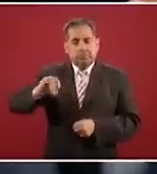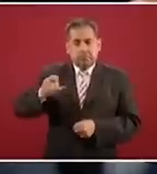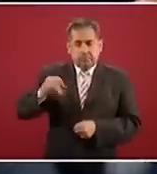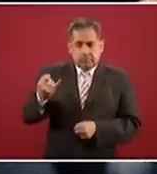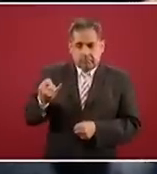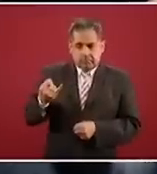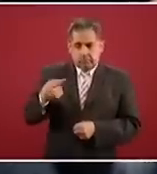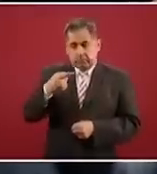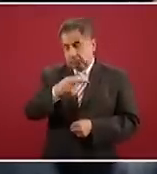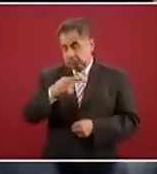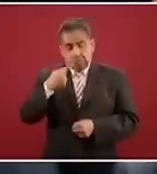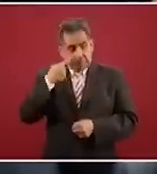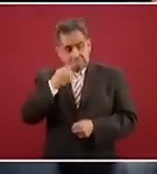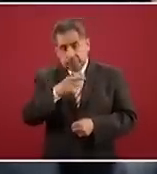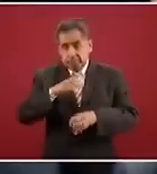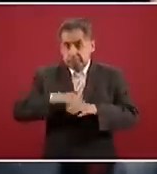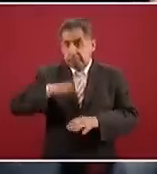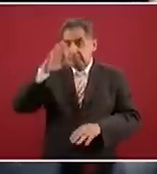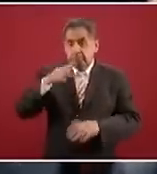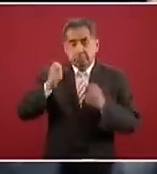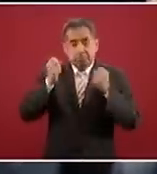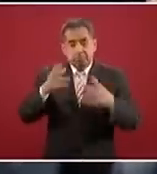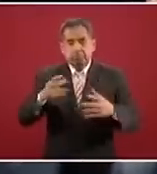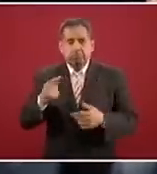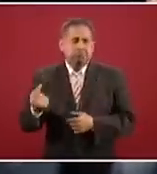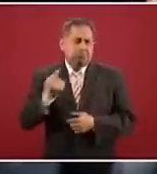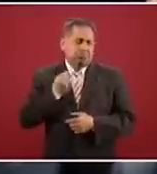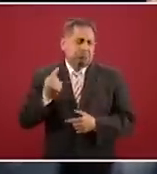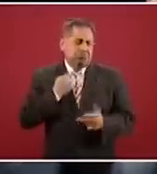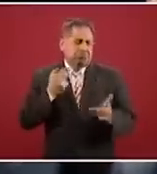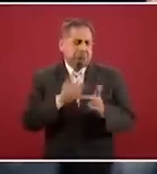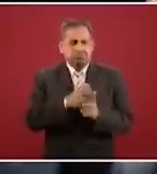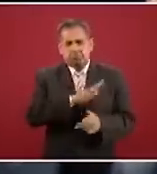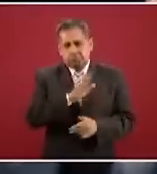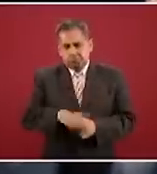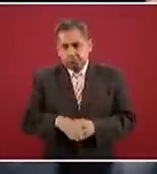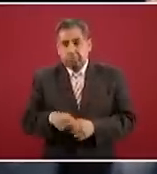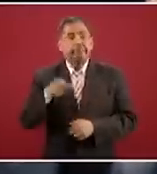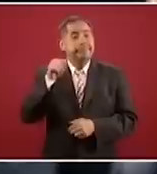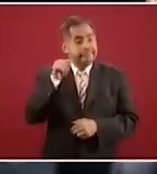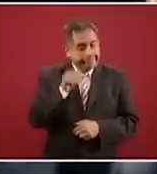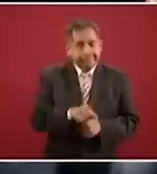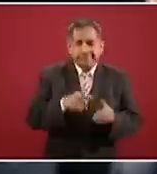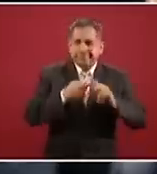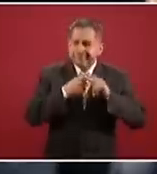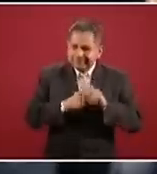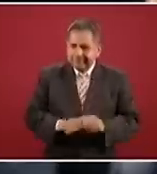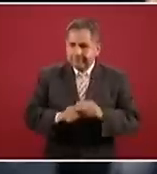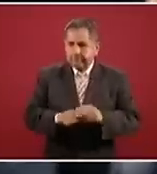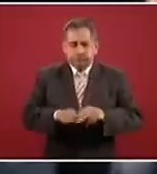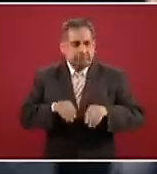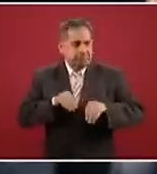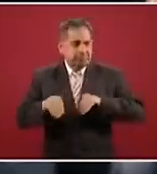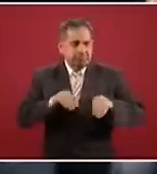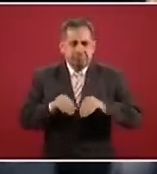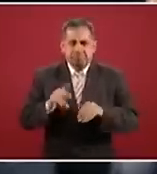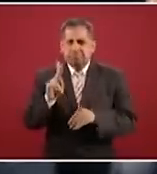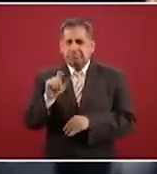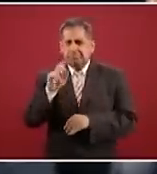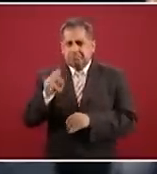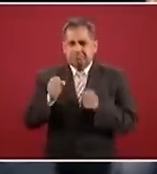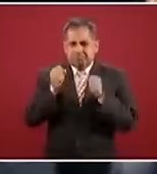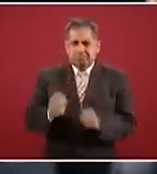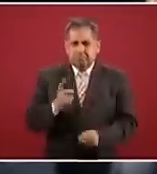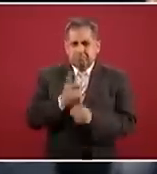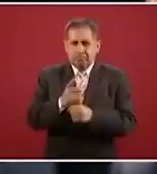que es el que tiene mayor número de homicidios y bueno, fue ahí donde arrancó la estrategia de seguridad,